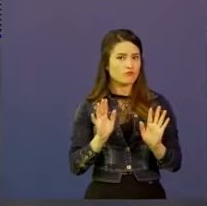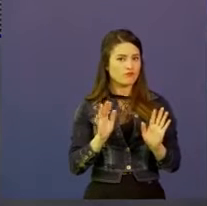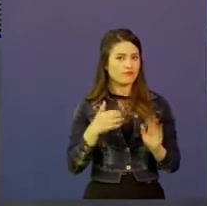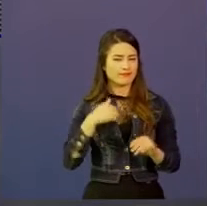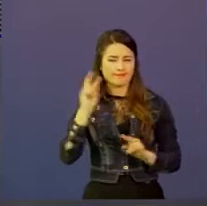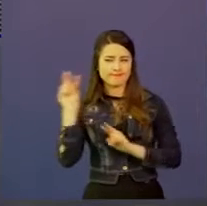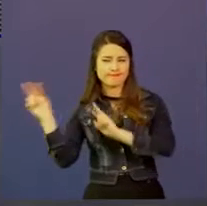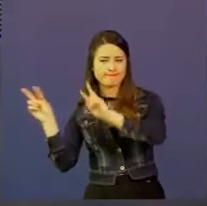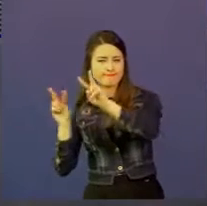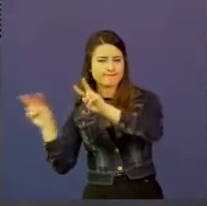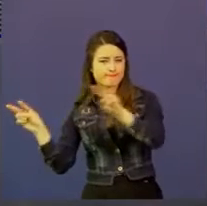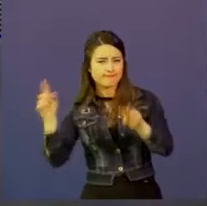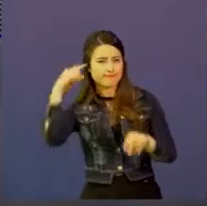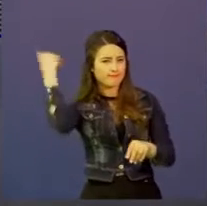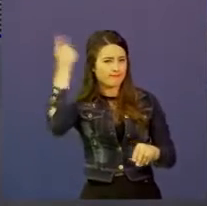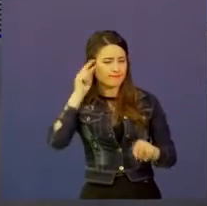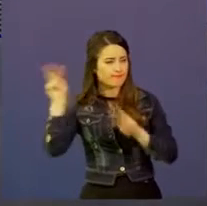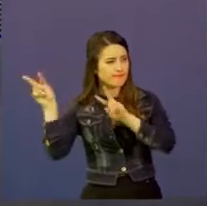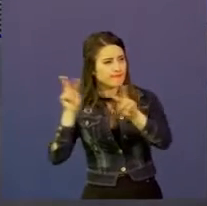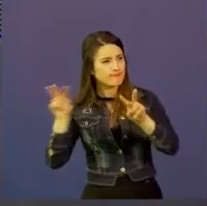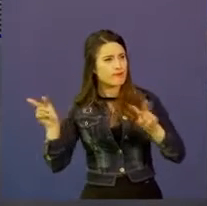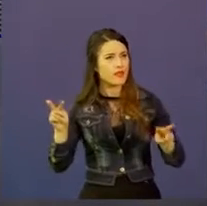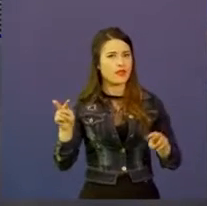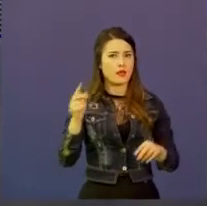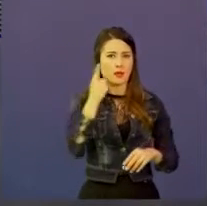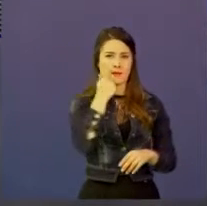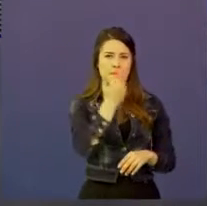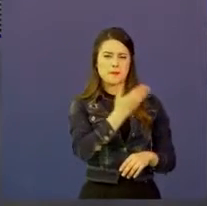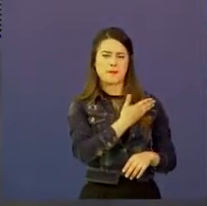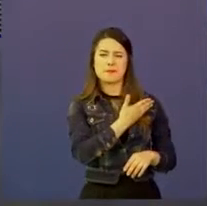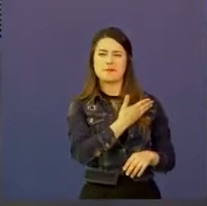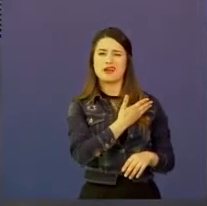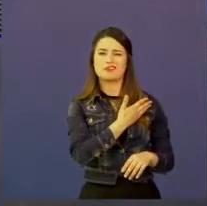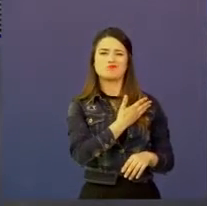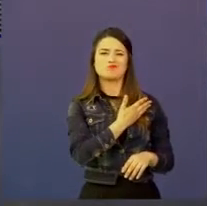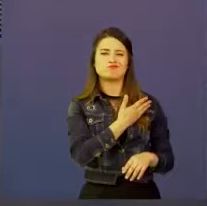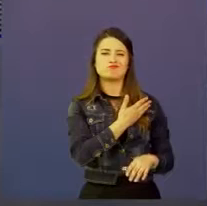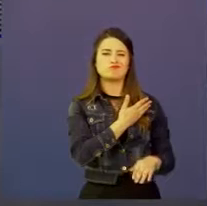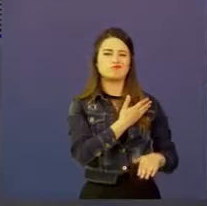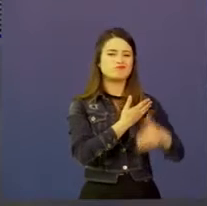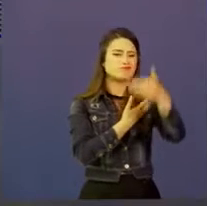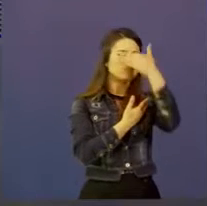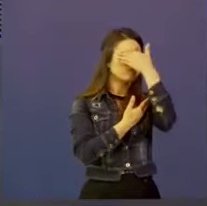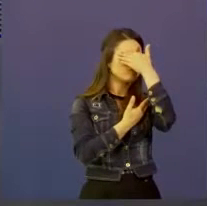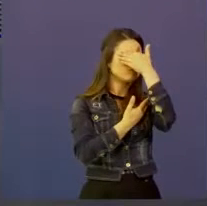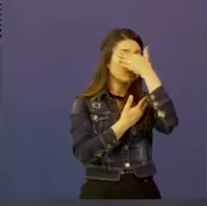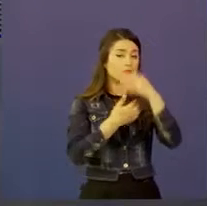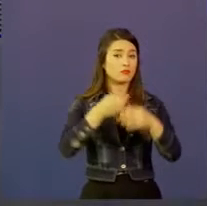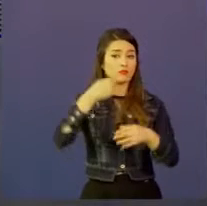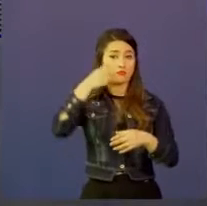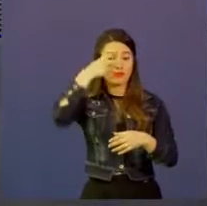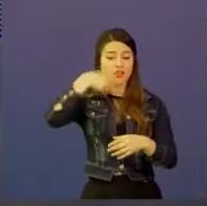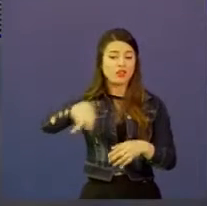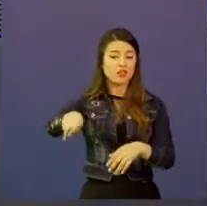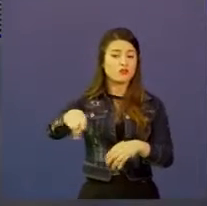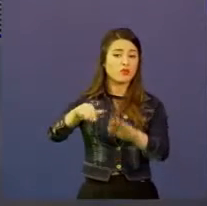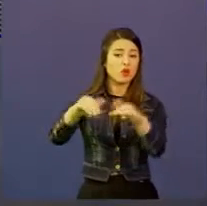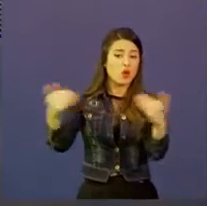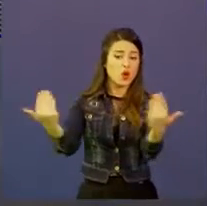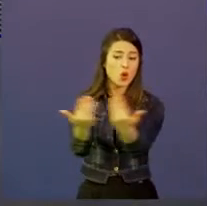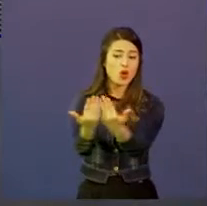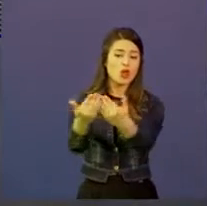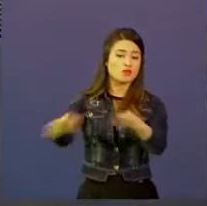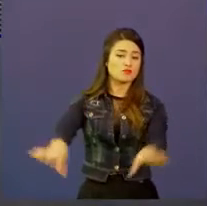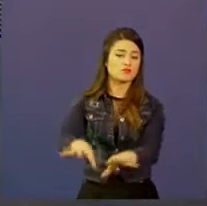de familia hoy en día no están acompañando a sus hijos en sus labores del colegio. Entonces tenemos